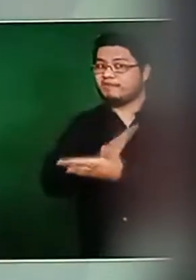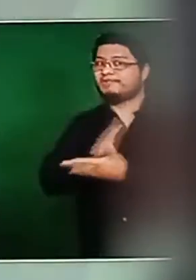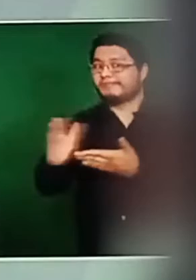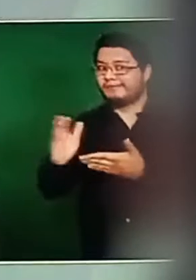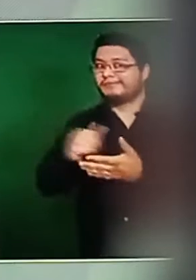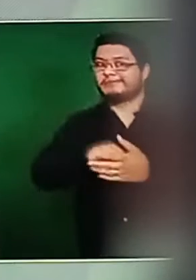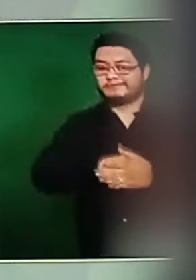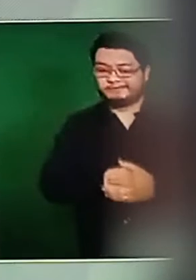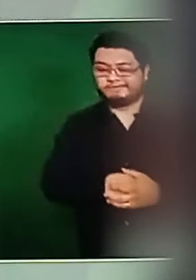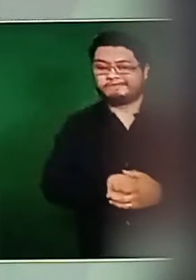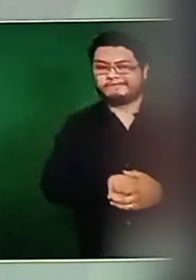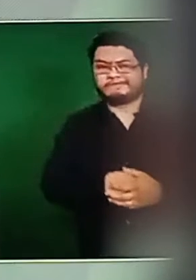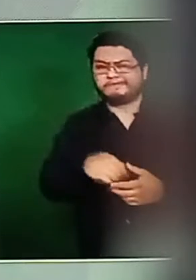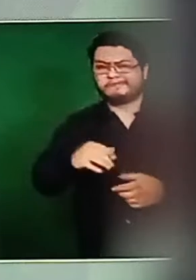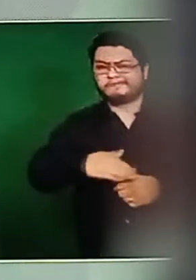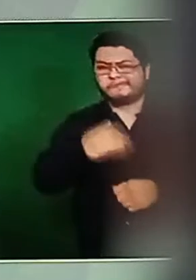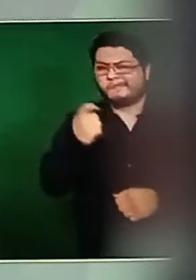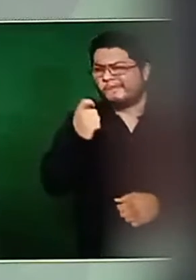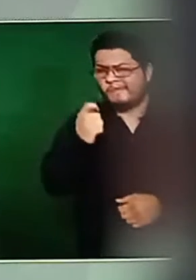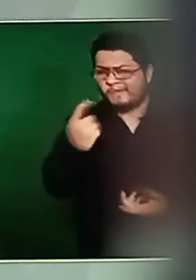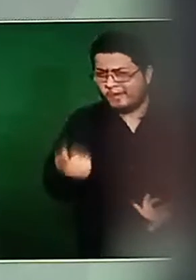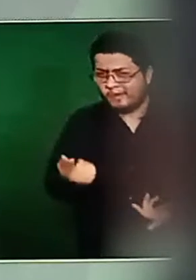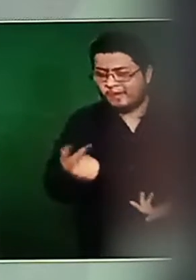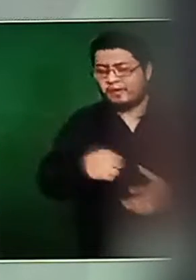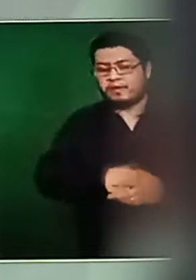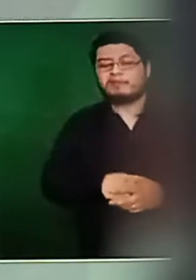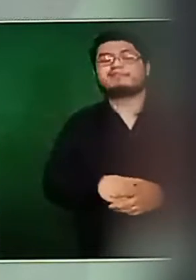porque están hechos